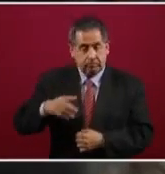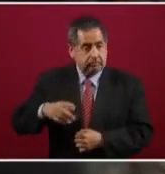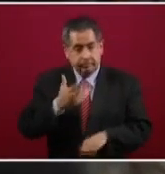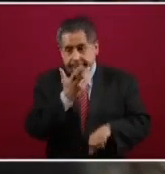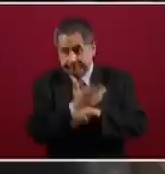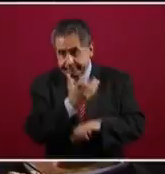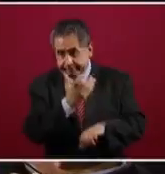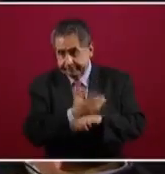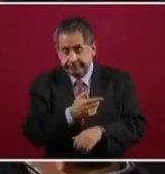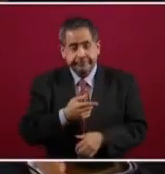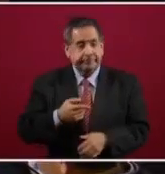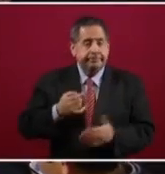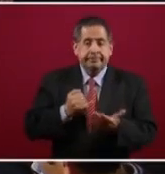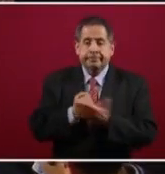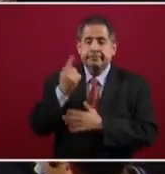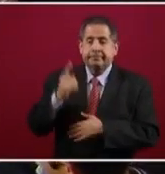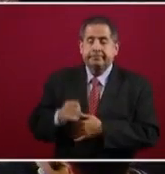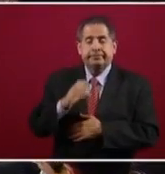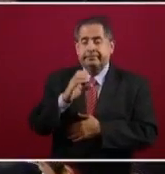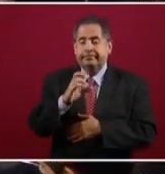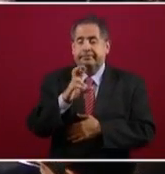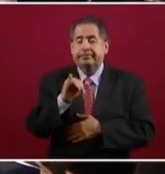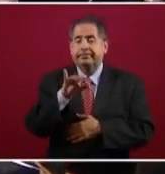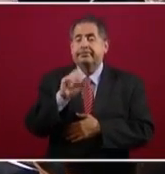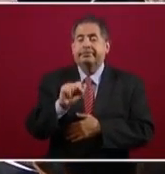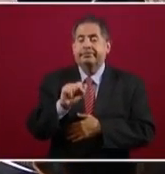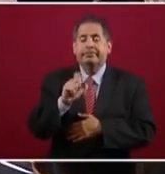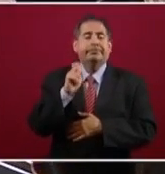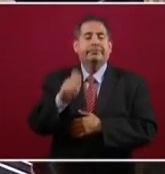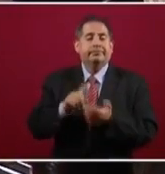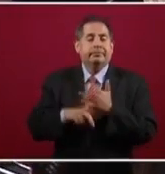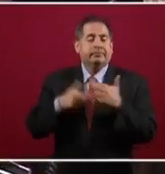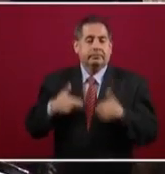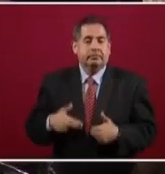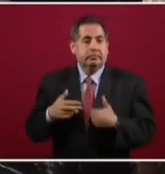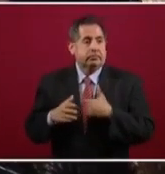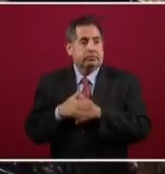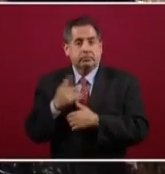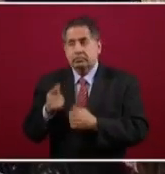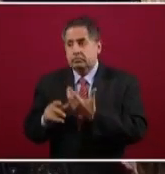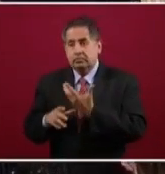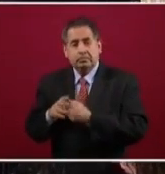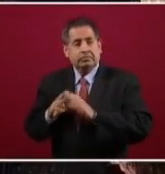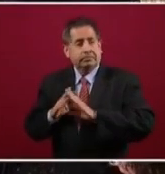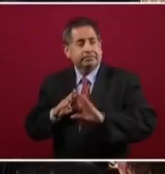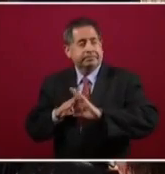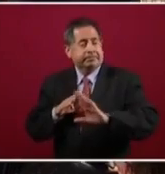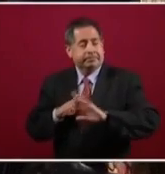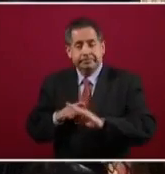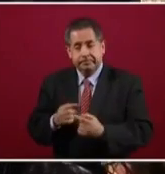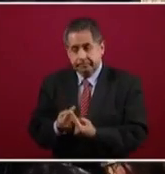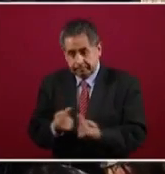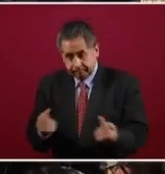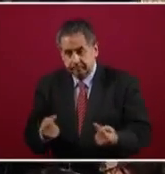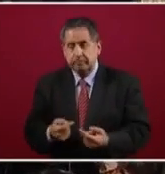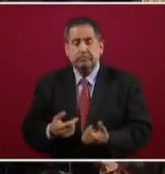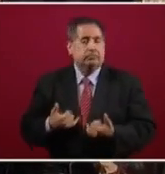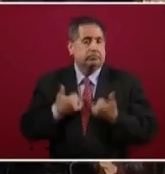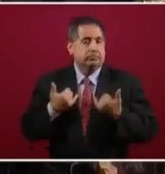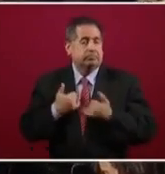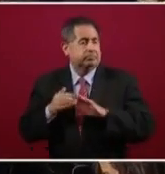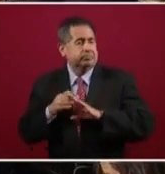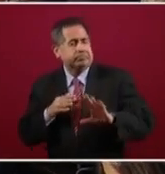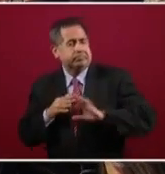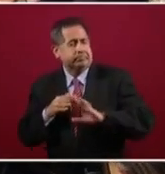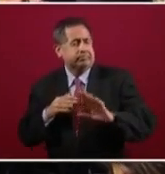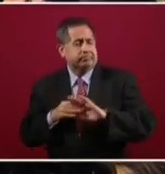Unidos decretó crisis humanitaria por el exceso de niños y adolescentes en